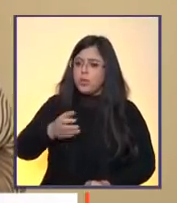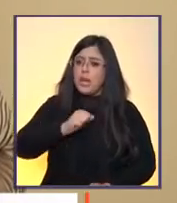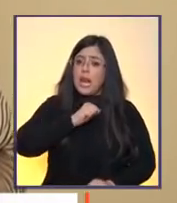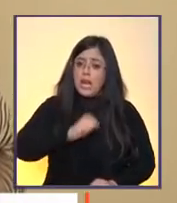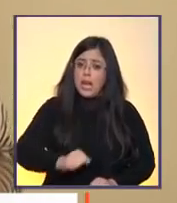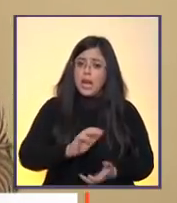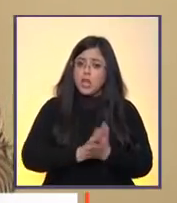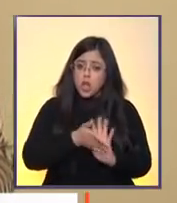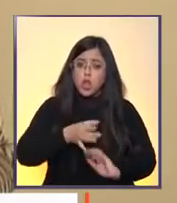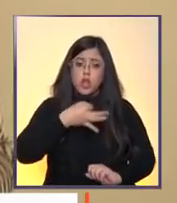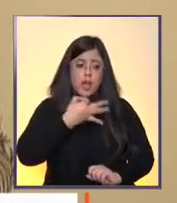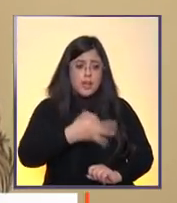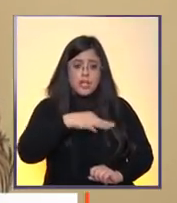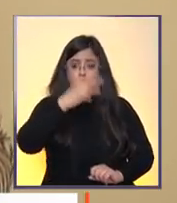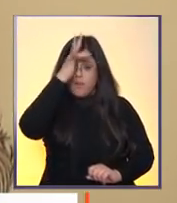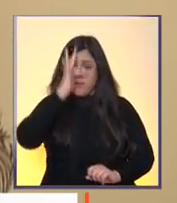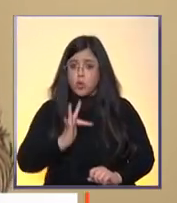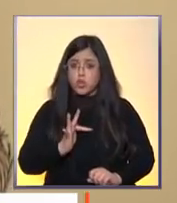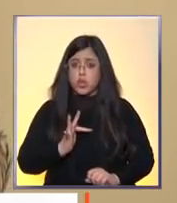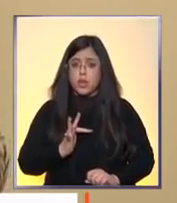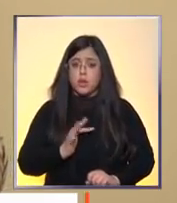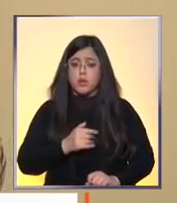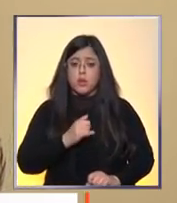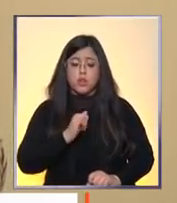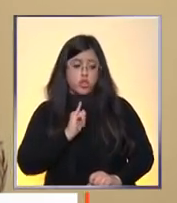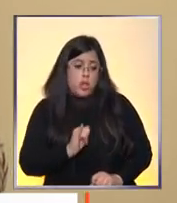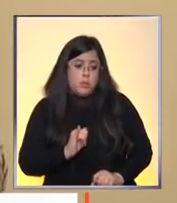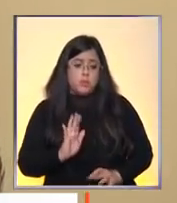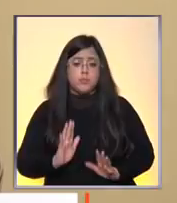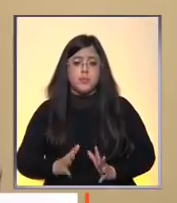los funcionarios?